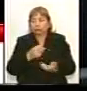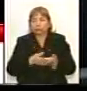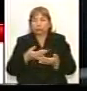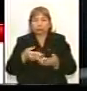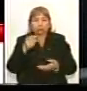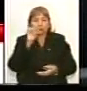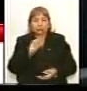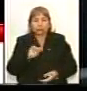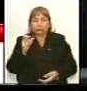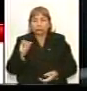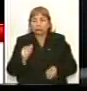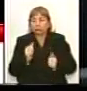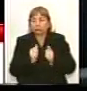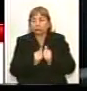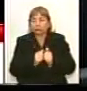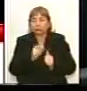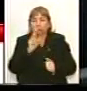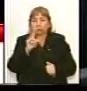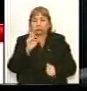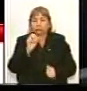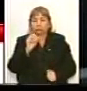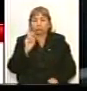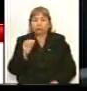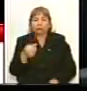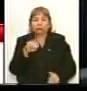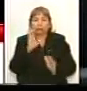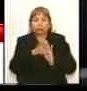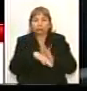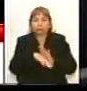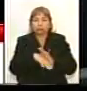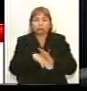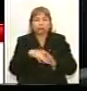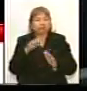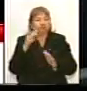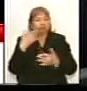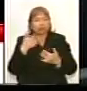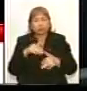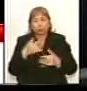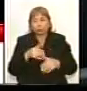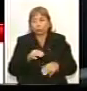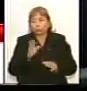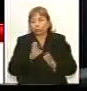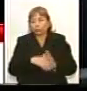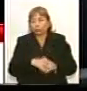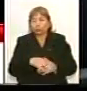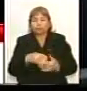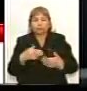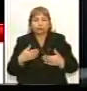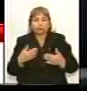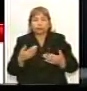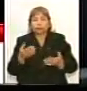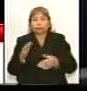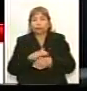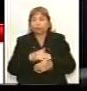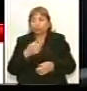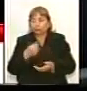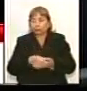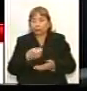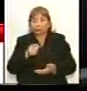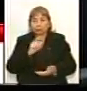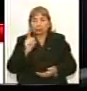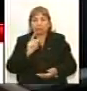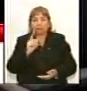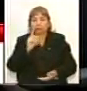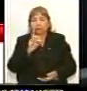personas con 20.000 soles o menos son los que más dramáticos pues las eventualidades pensiones no llegan